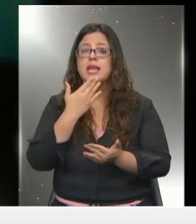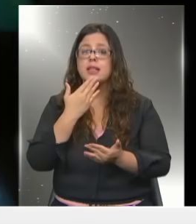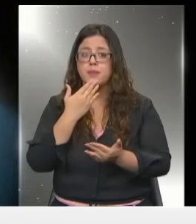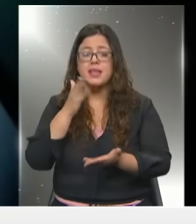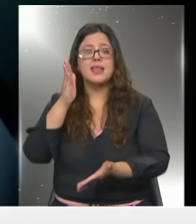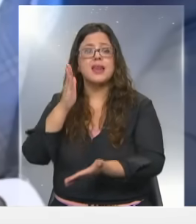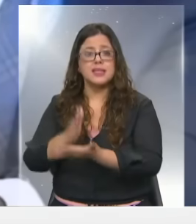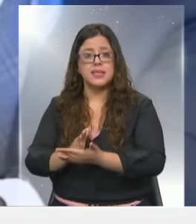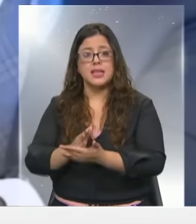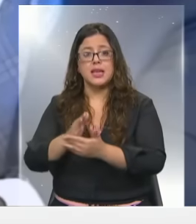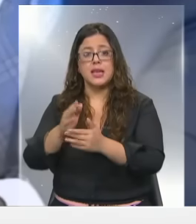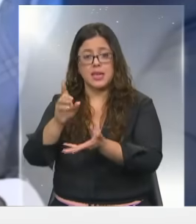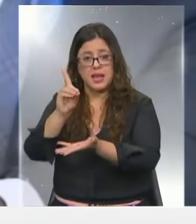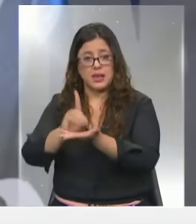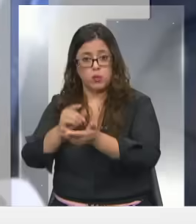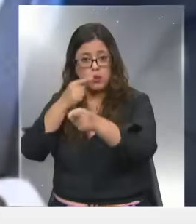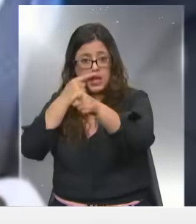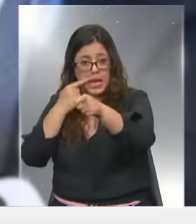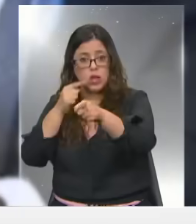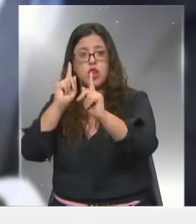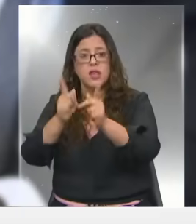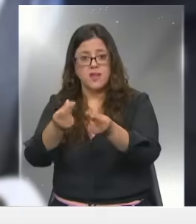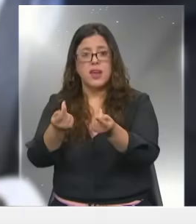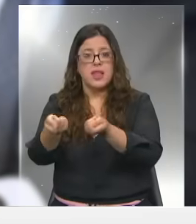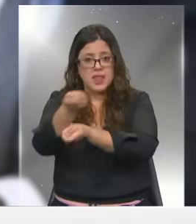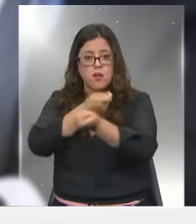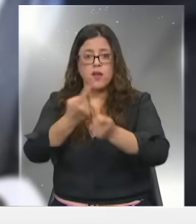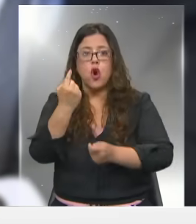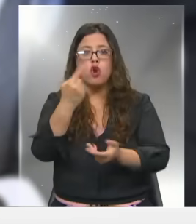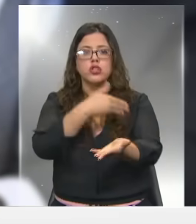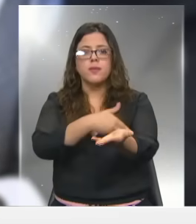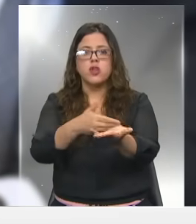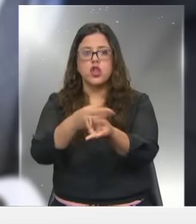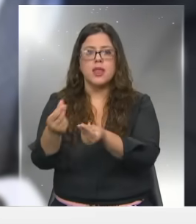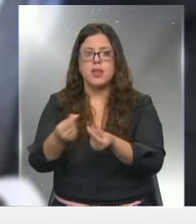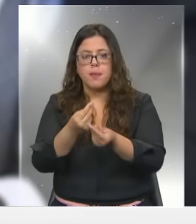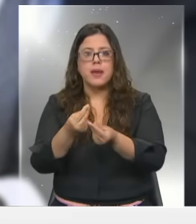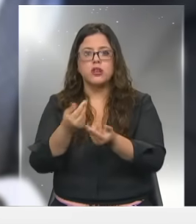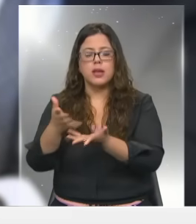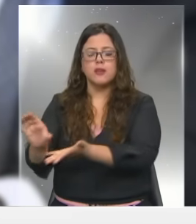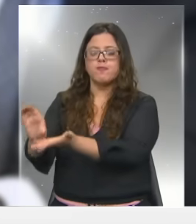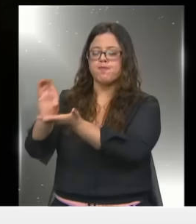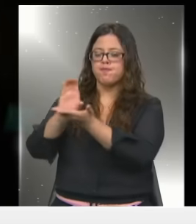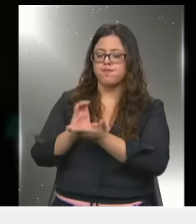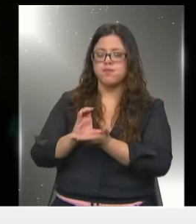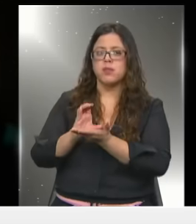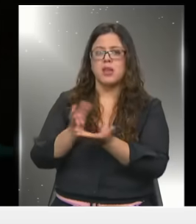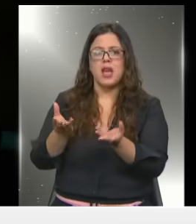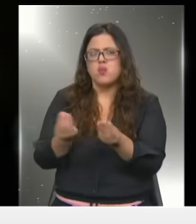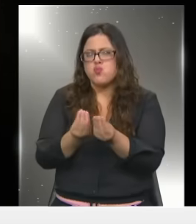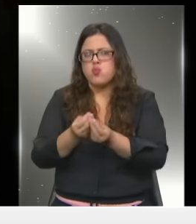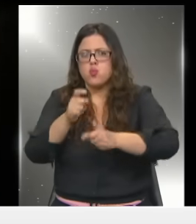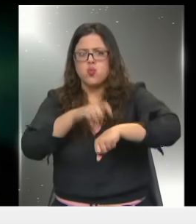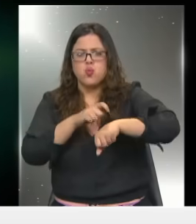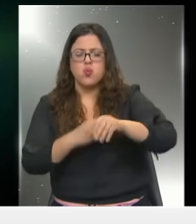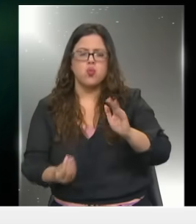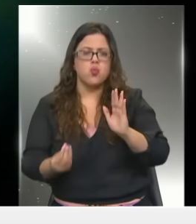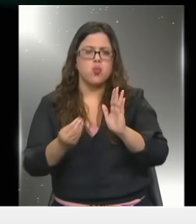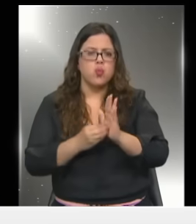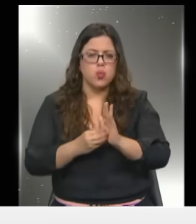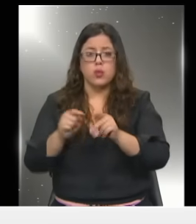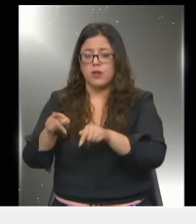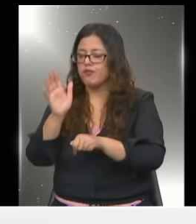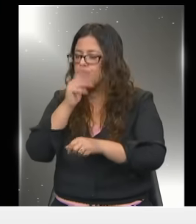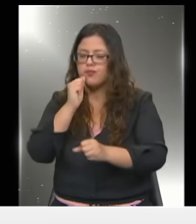exige que el hoy diputado devuelva los 11 millones de pesos que habría recibido por cientos de horas extras que no